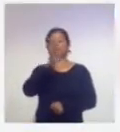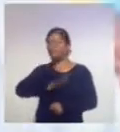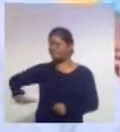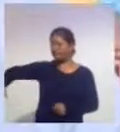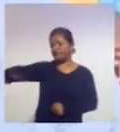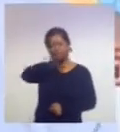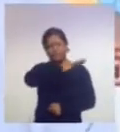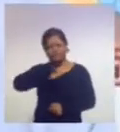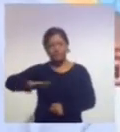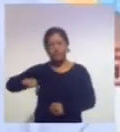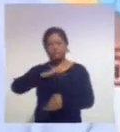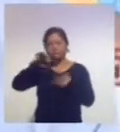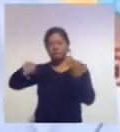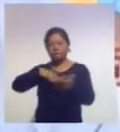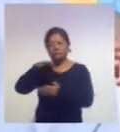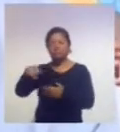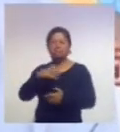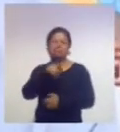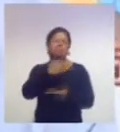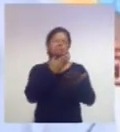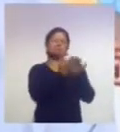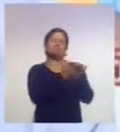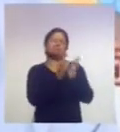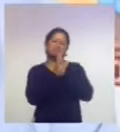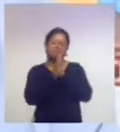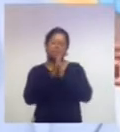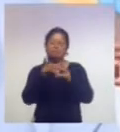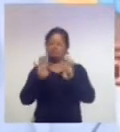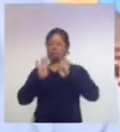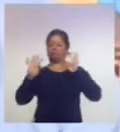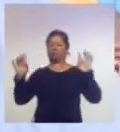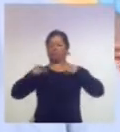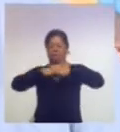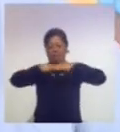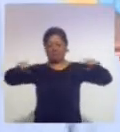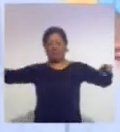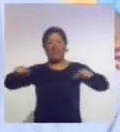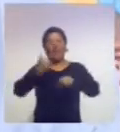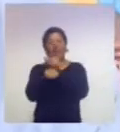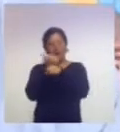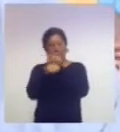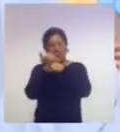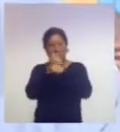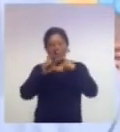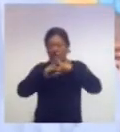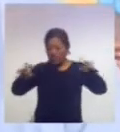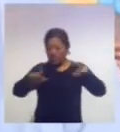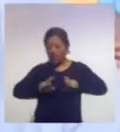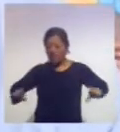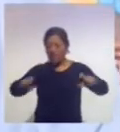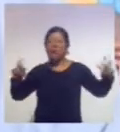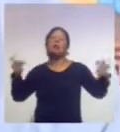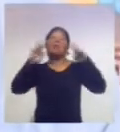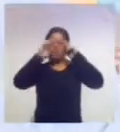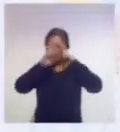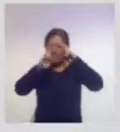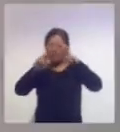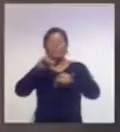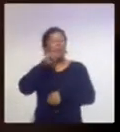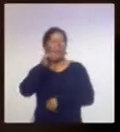parte. Se les pide de favor que respeten el acordonamiento que se haga, la cinta de precaución, para así evitar